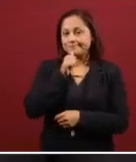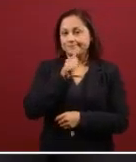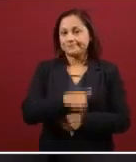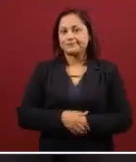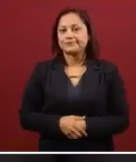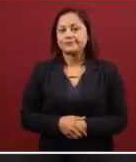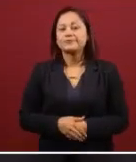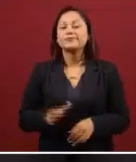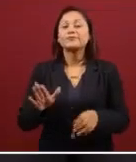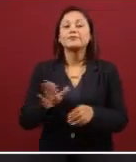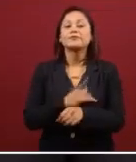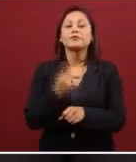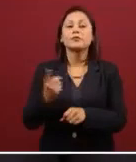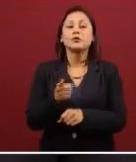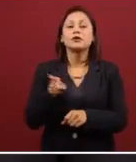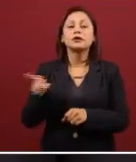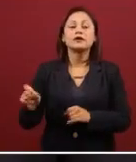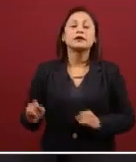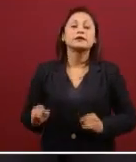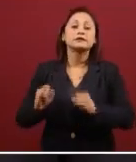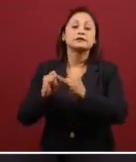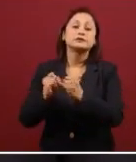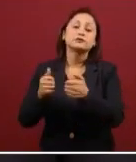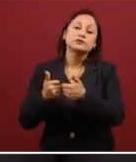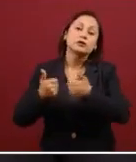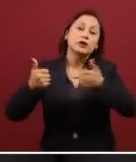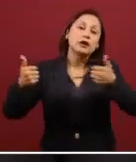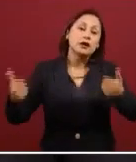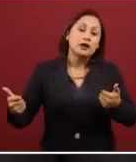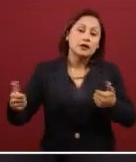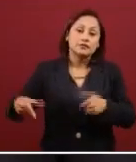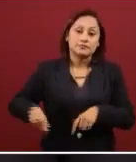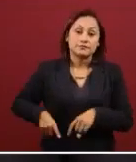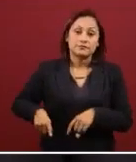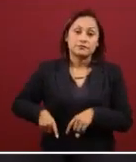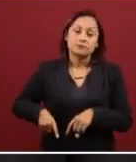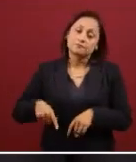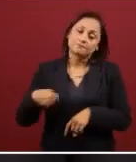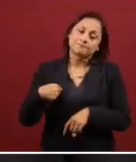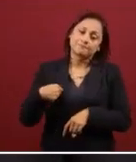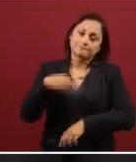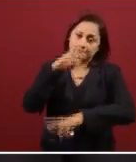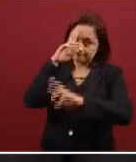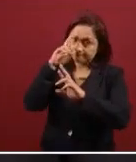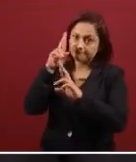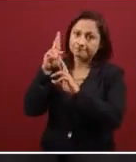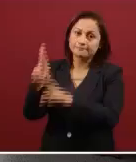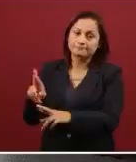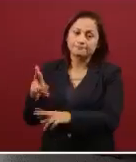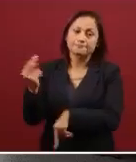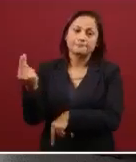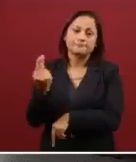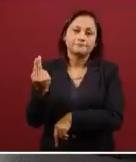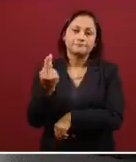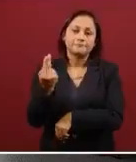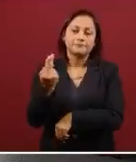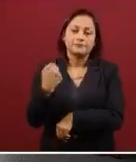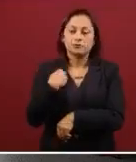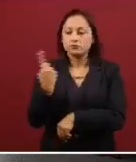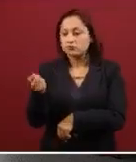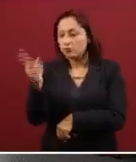una institución autónoma y tiene que respetarse. No me queda hacer recomendación en este